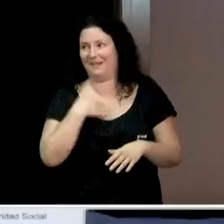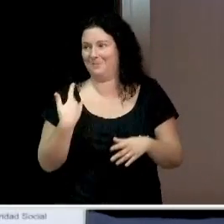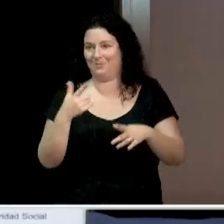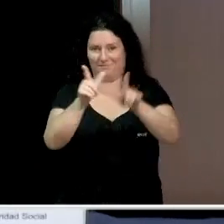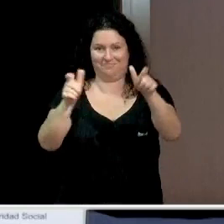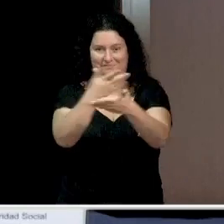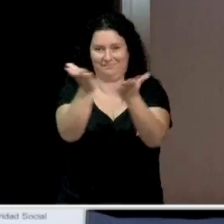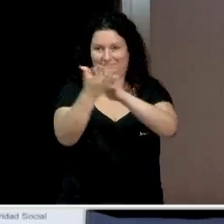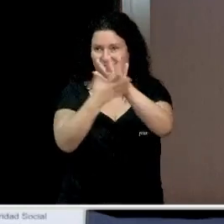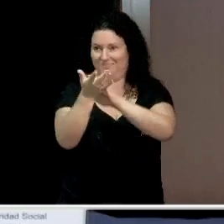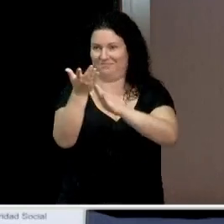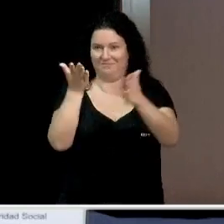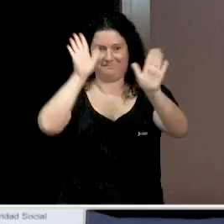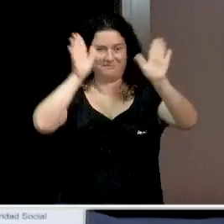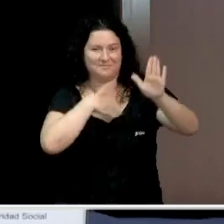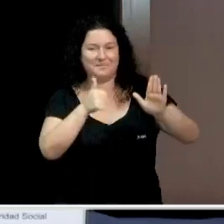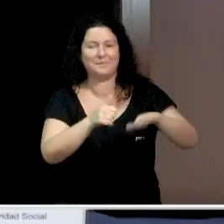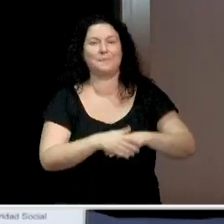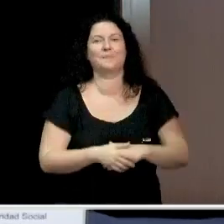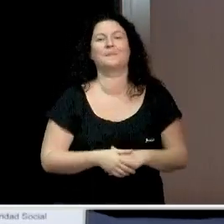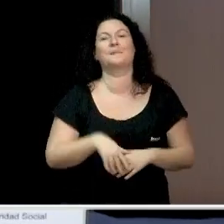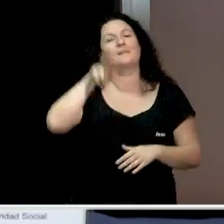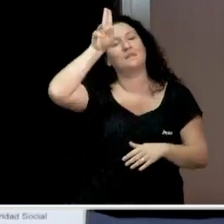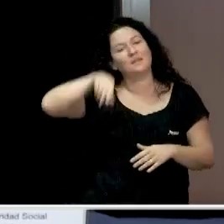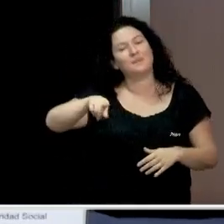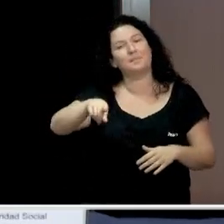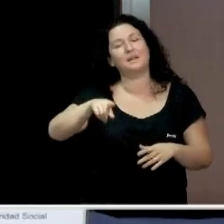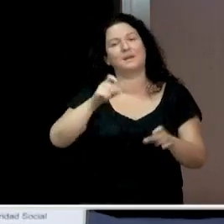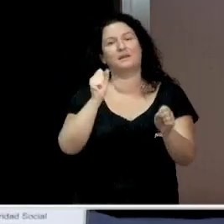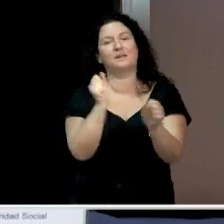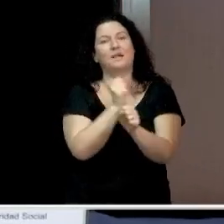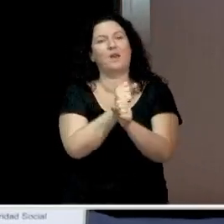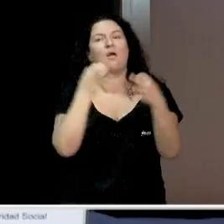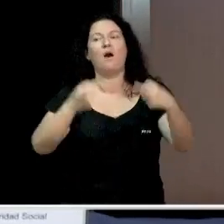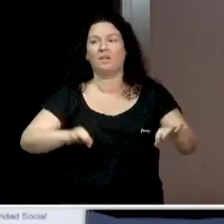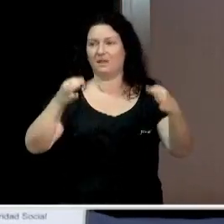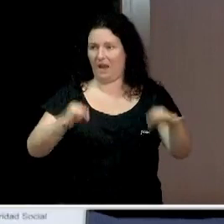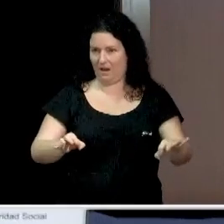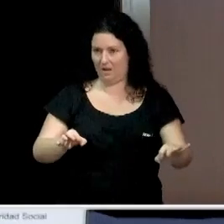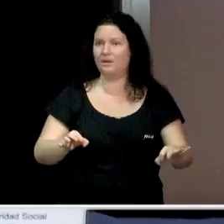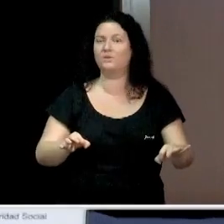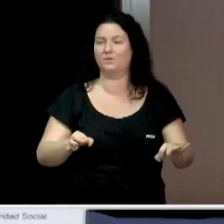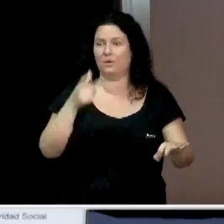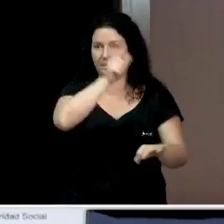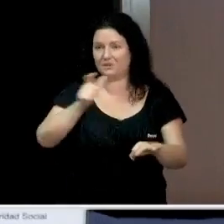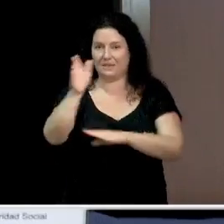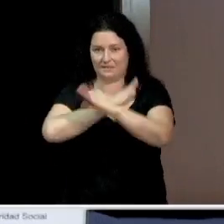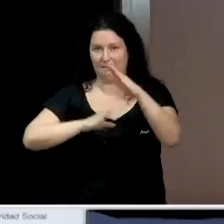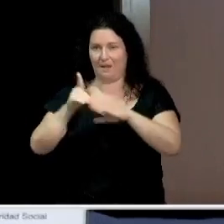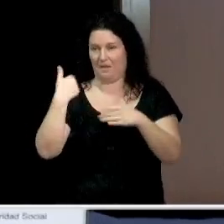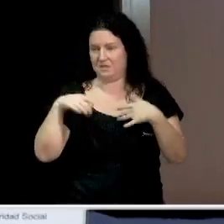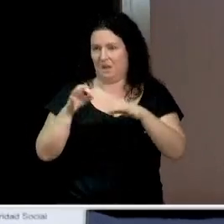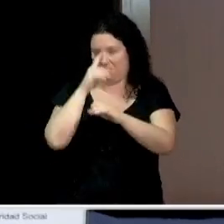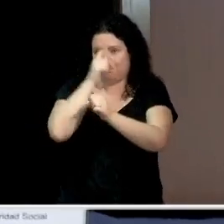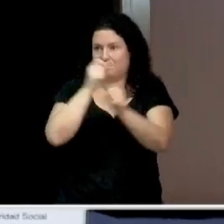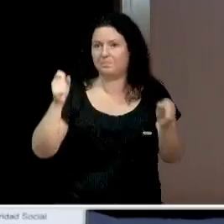de ustedes. De otra parte digo, y en referencia a la relación laboral ordinaria ya constituida con personas con discapacidad,